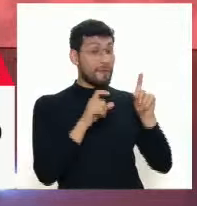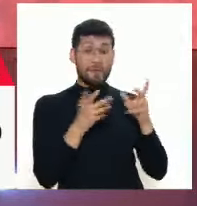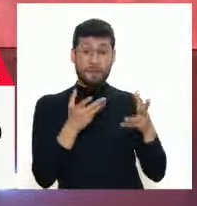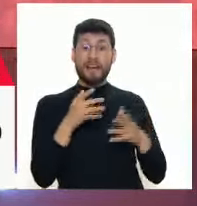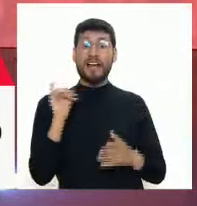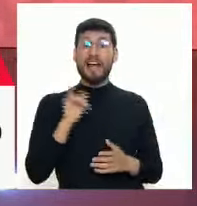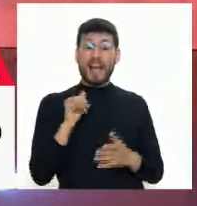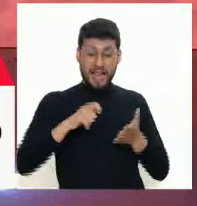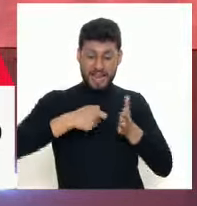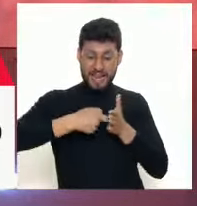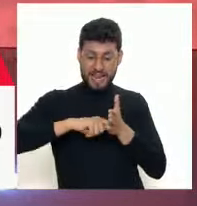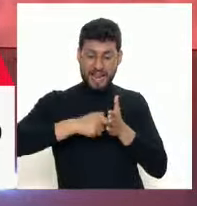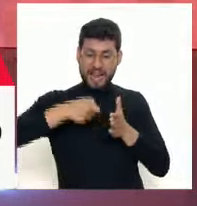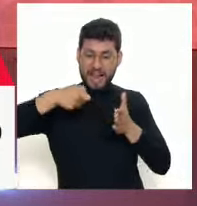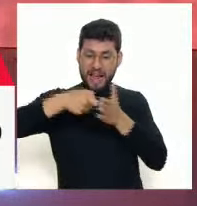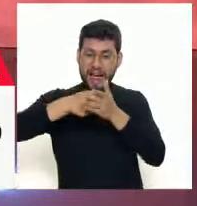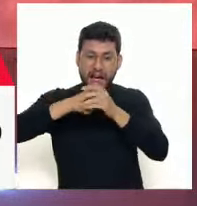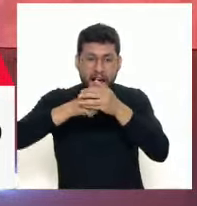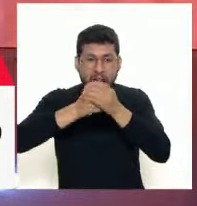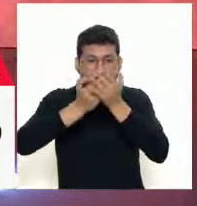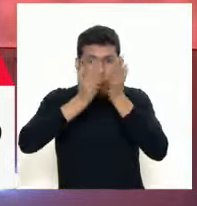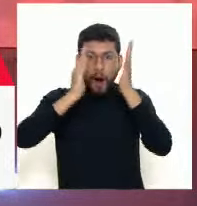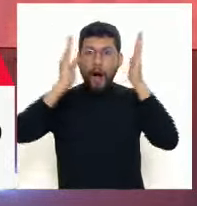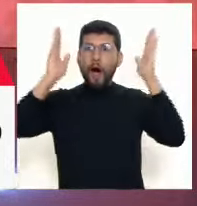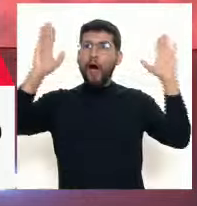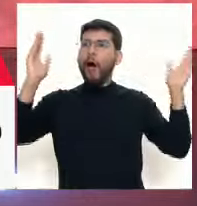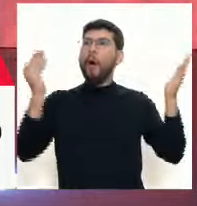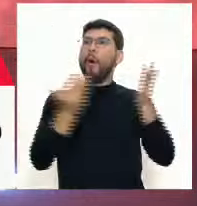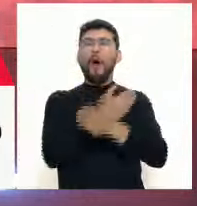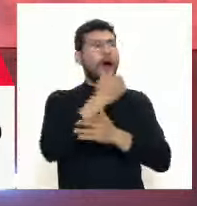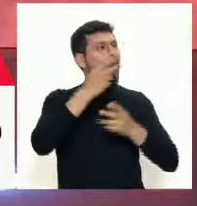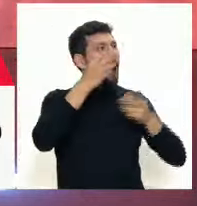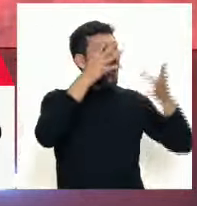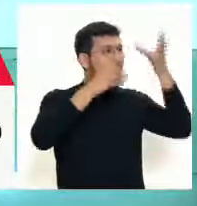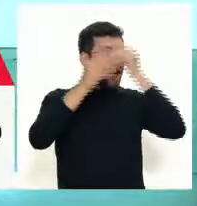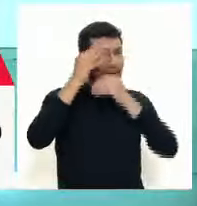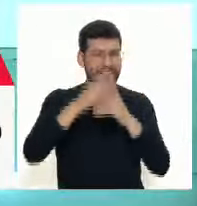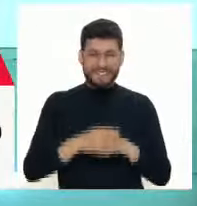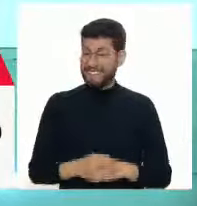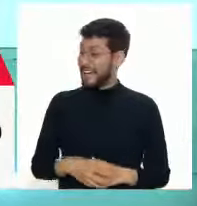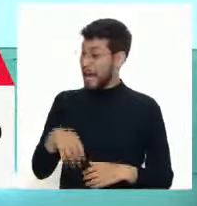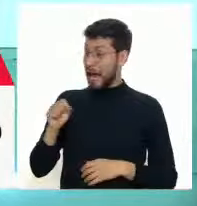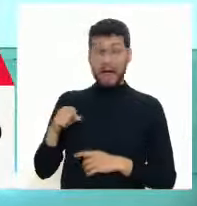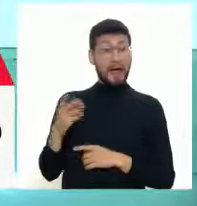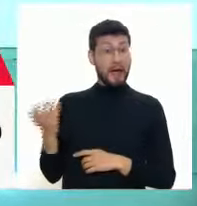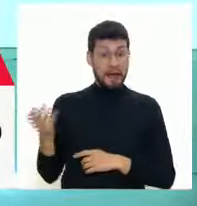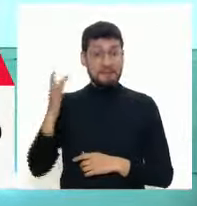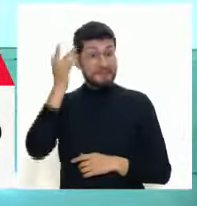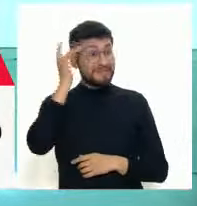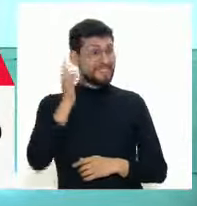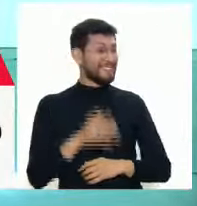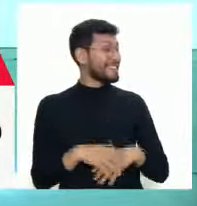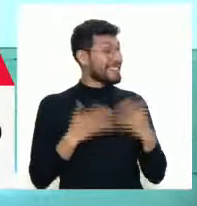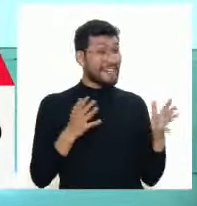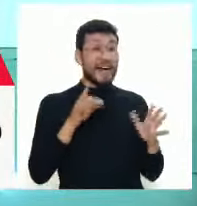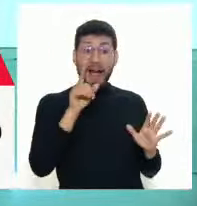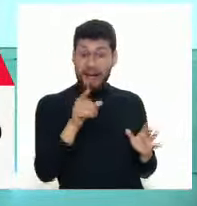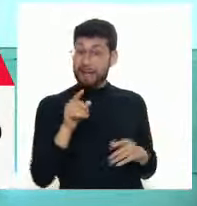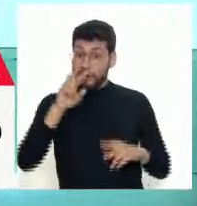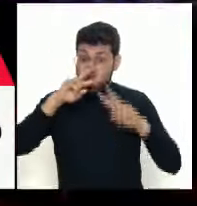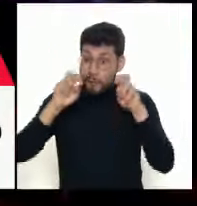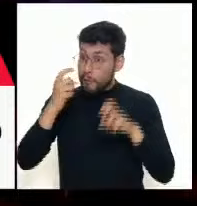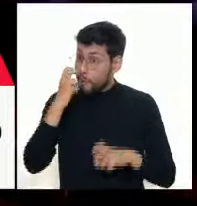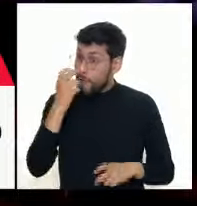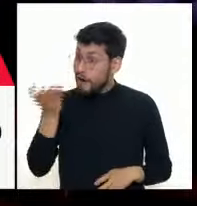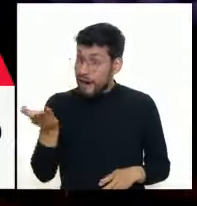como llaves mágicas que abren puertas a nuevos conocimientos. ¡Ay, muy bien, Valentina! ¡Qué inteligente! ¿Y ustedes son